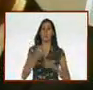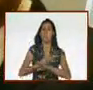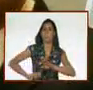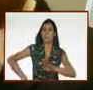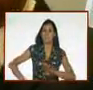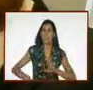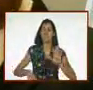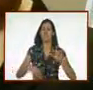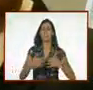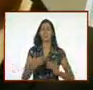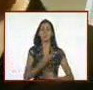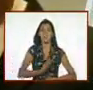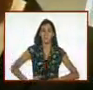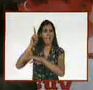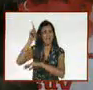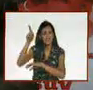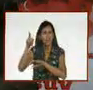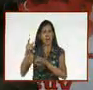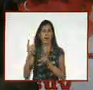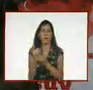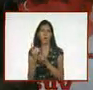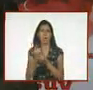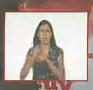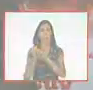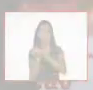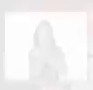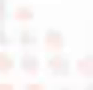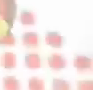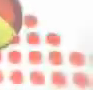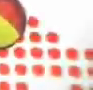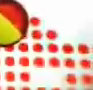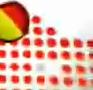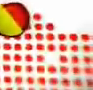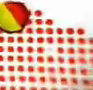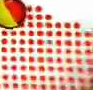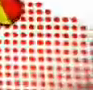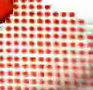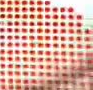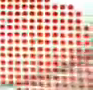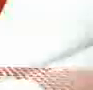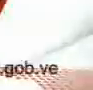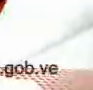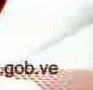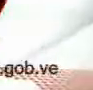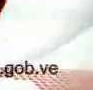nuevo presidente electo de esa nación. Luis Ugas, La Noticia.